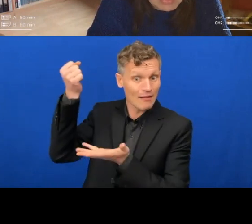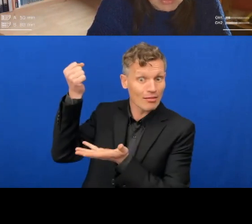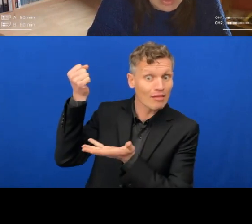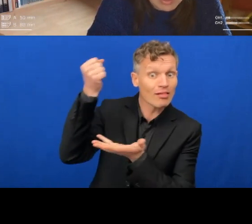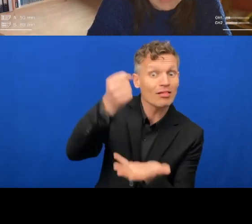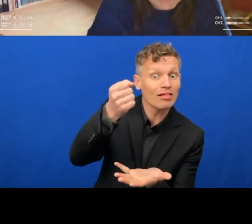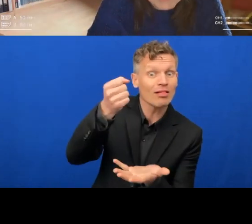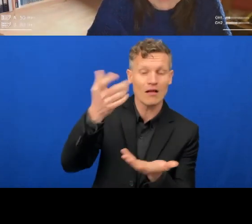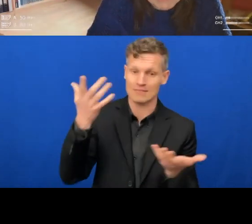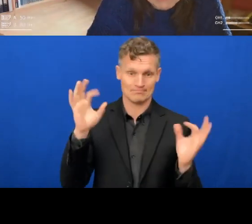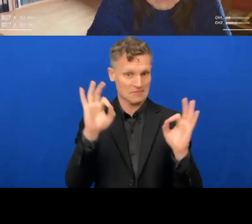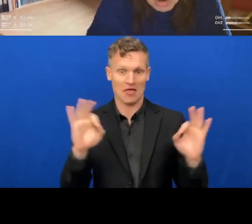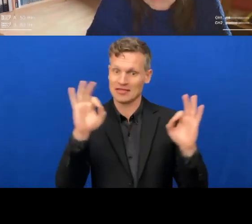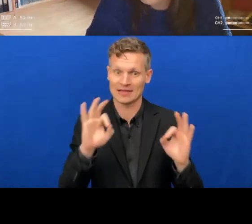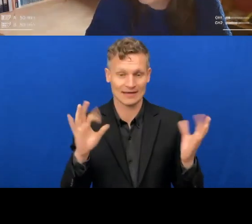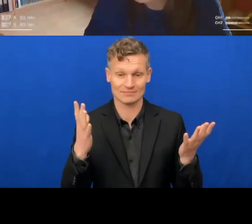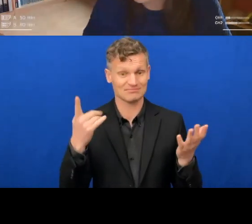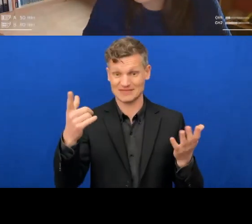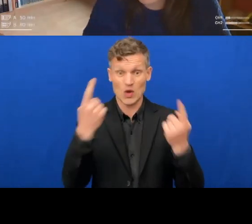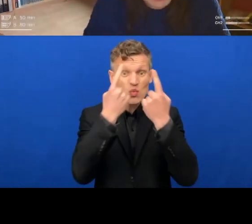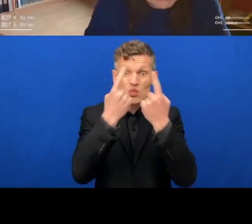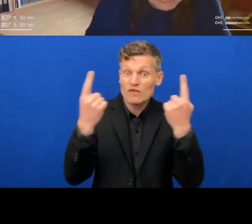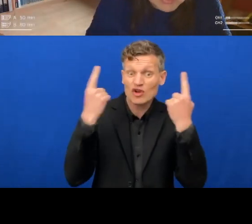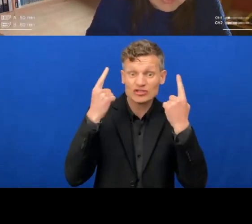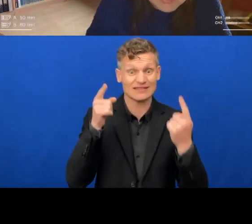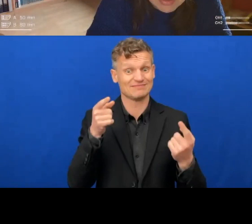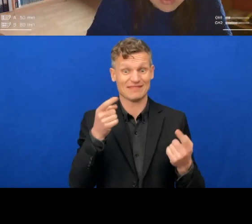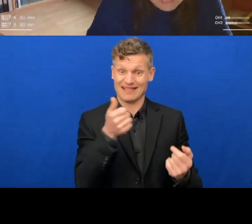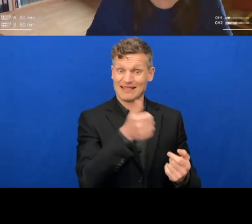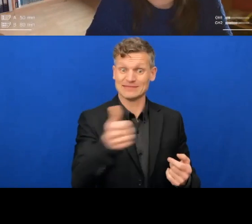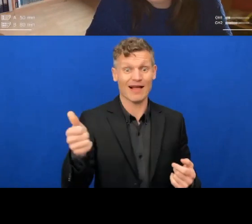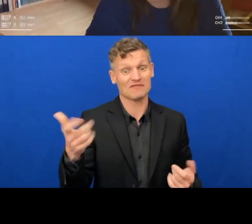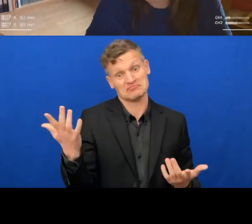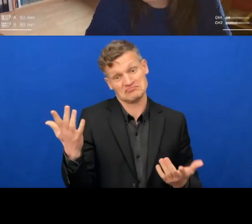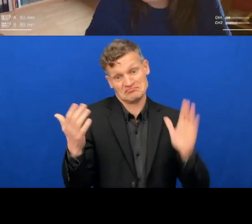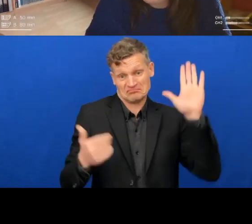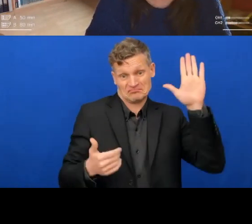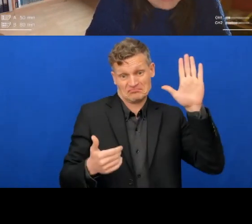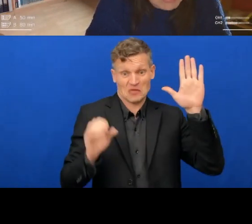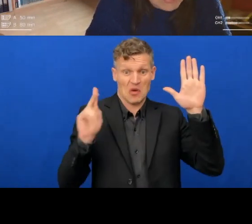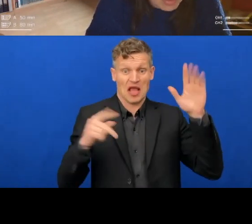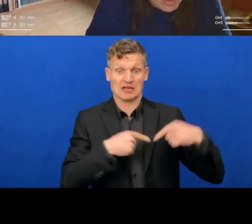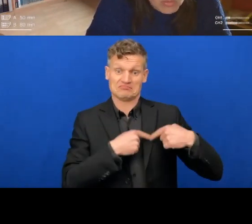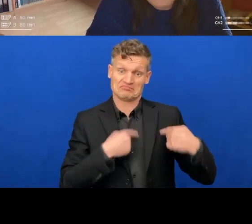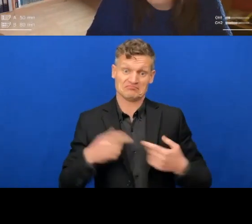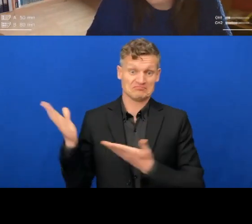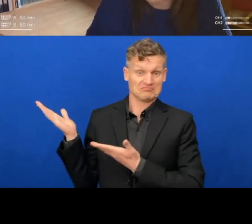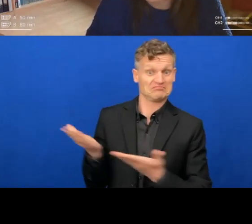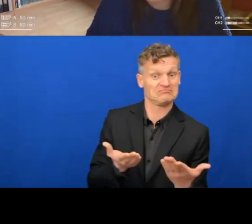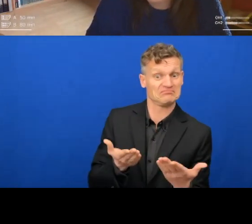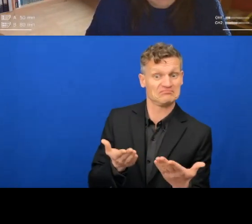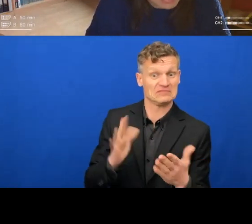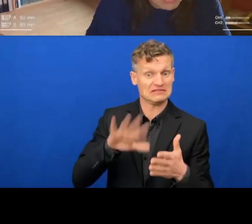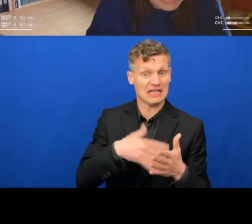recurso económico que permitiera a las universidades formar intérpretes de lenguas